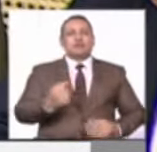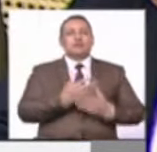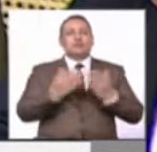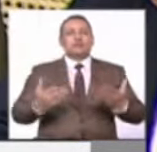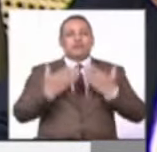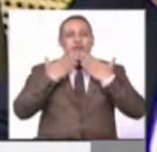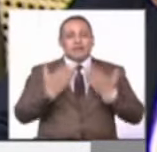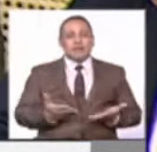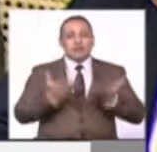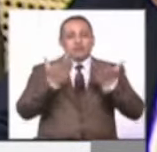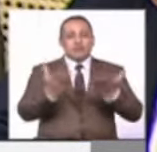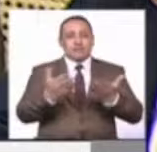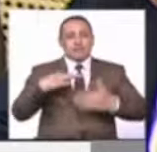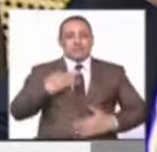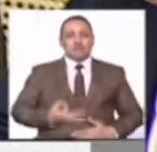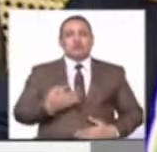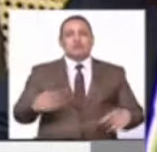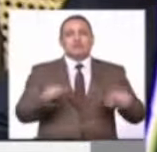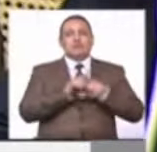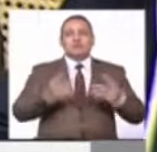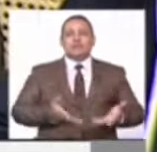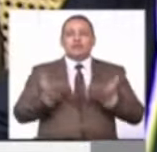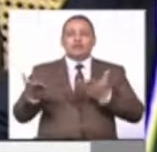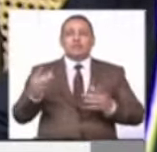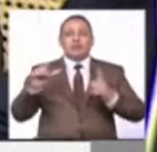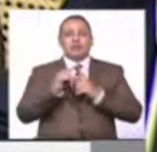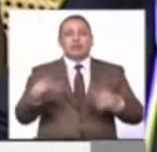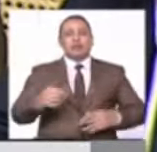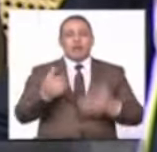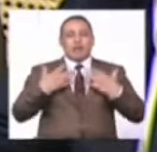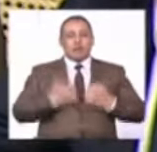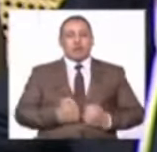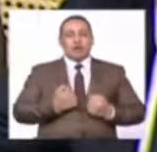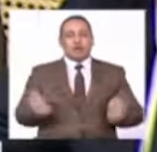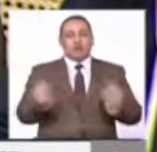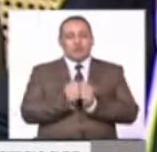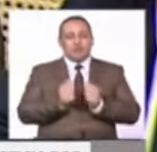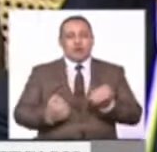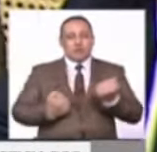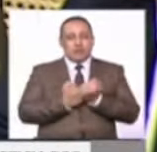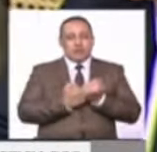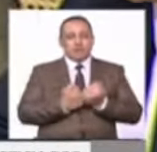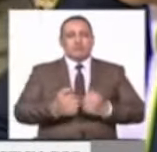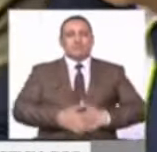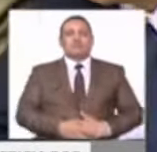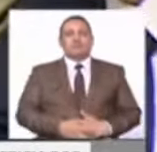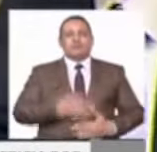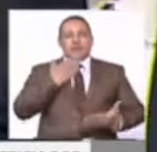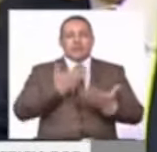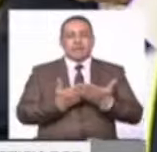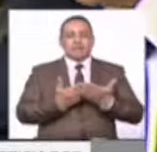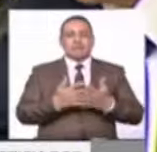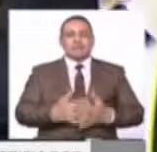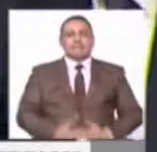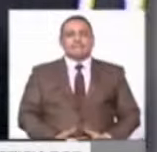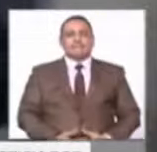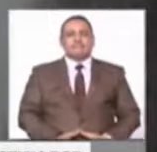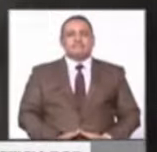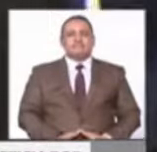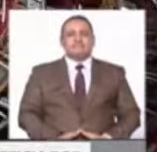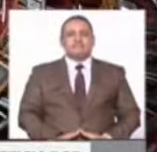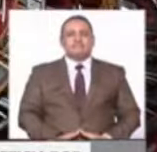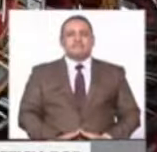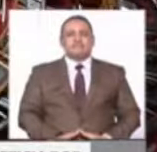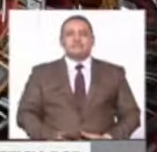la oportunidad señor y dejo en el uso de la palabra al Señor abogado que me patrocina Gracias